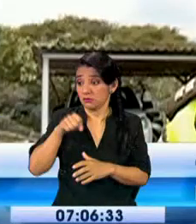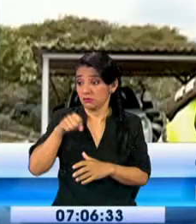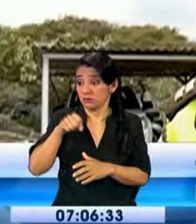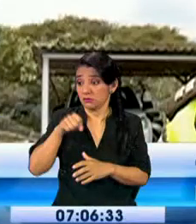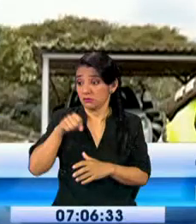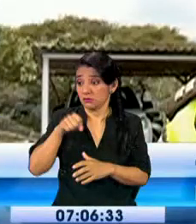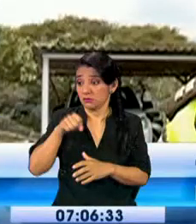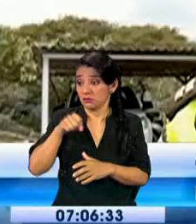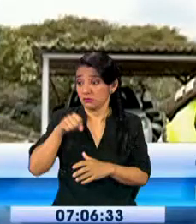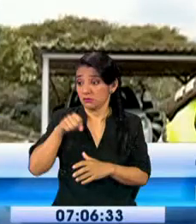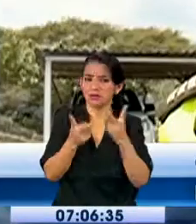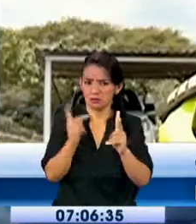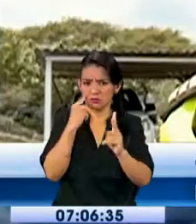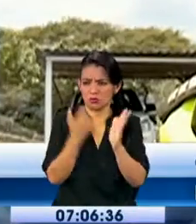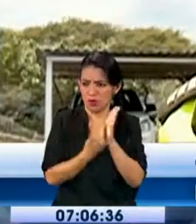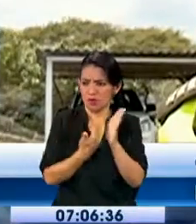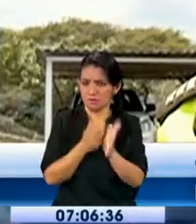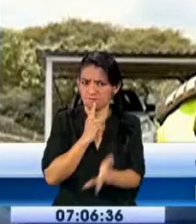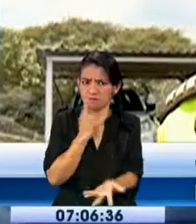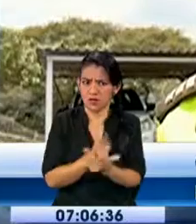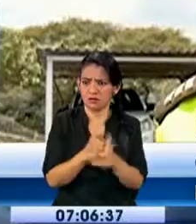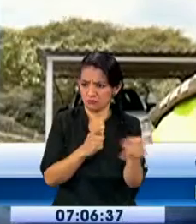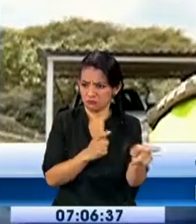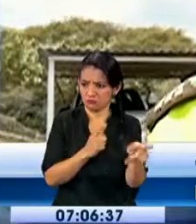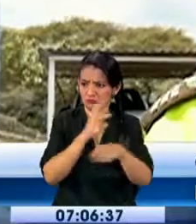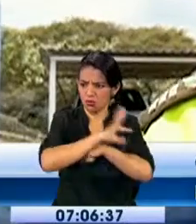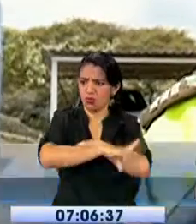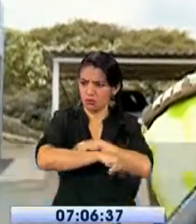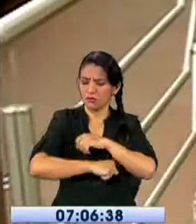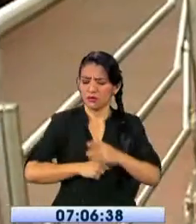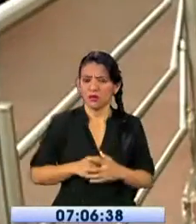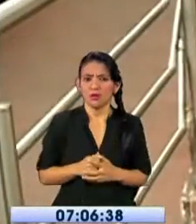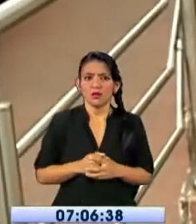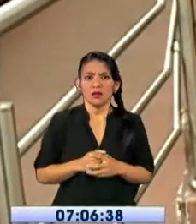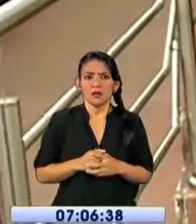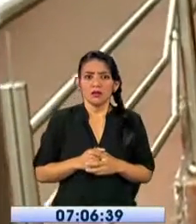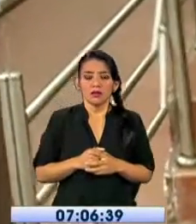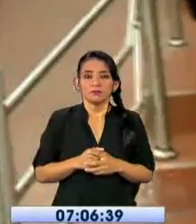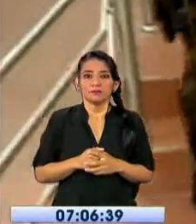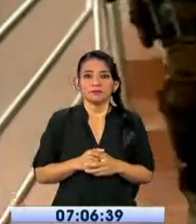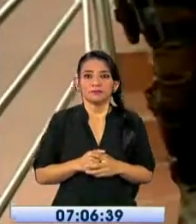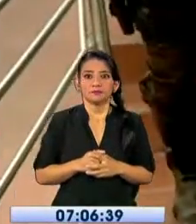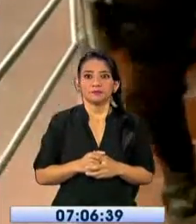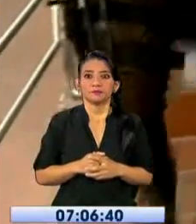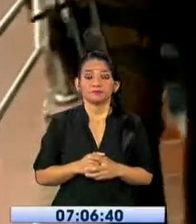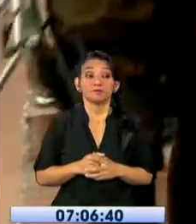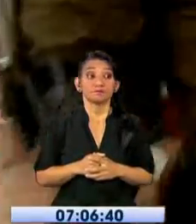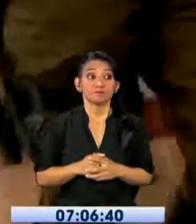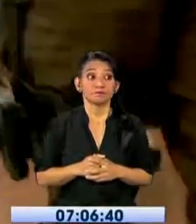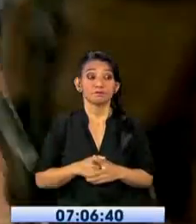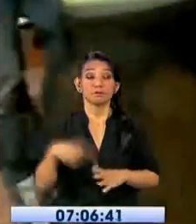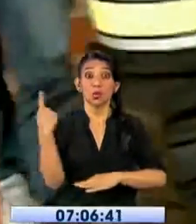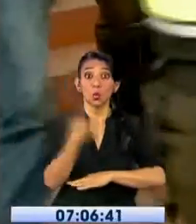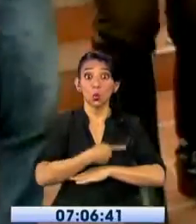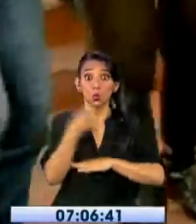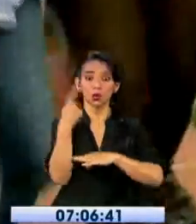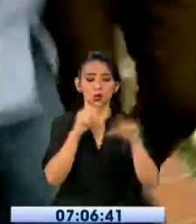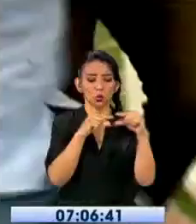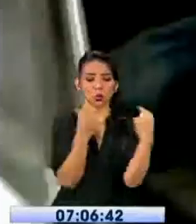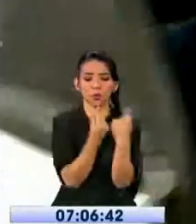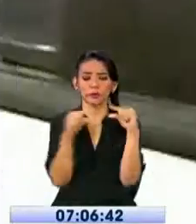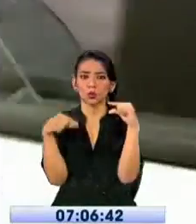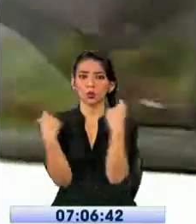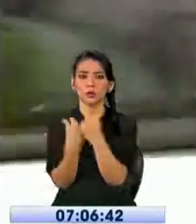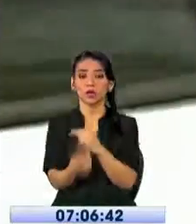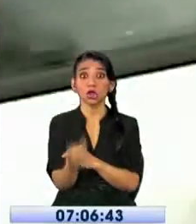que pudieron comprobar el hecho de los presuntos sacapintas. Así, en menos de 24 horas, dos presuntas organizaciones